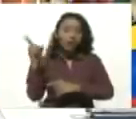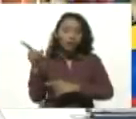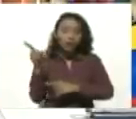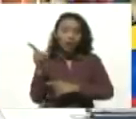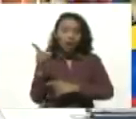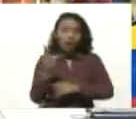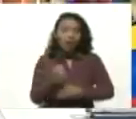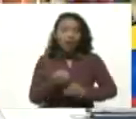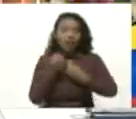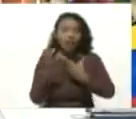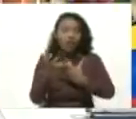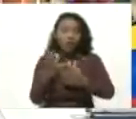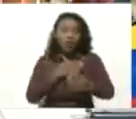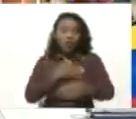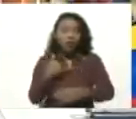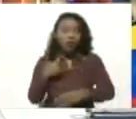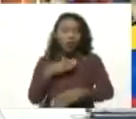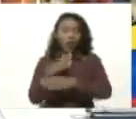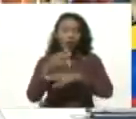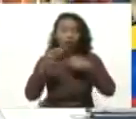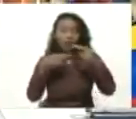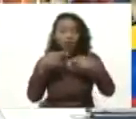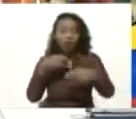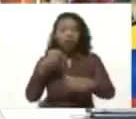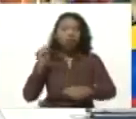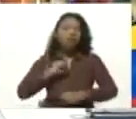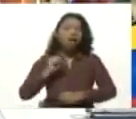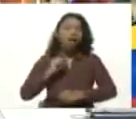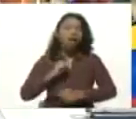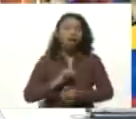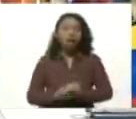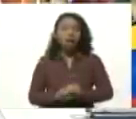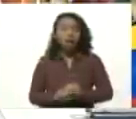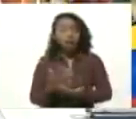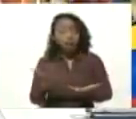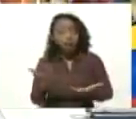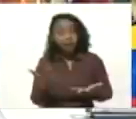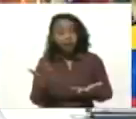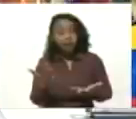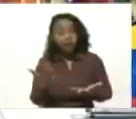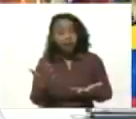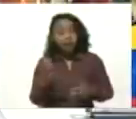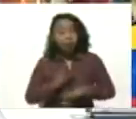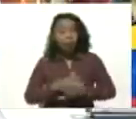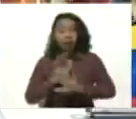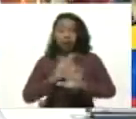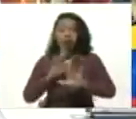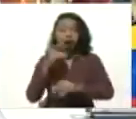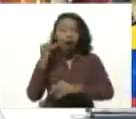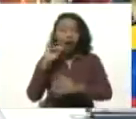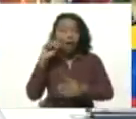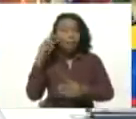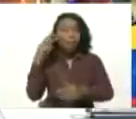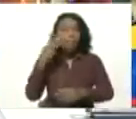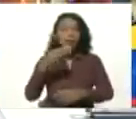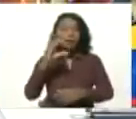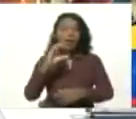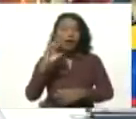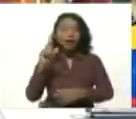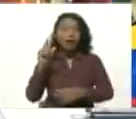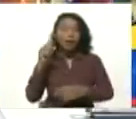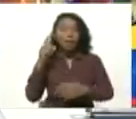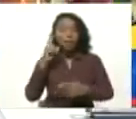coronavirus que se atrevieron a ir a un restaurante, ¿por qué sí? ¿Eh? Porque ya tenían la prueba del PCR